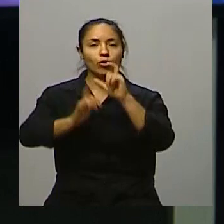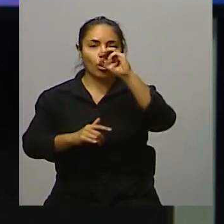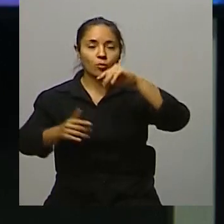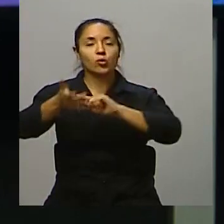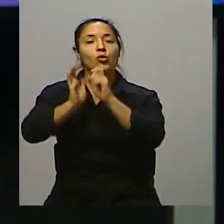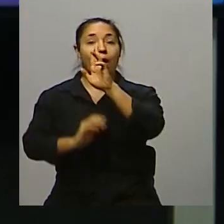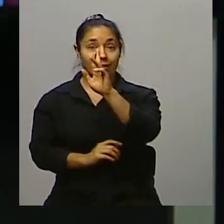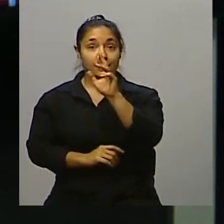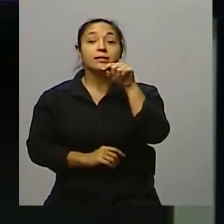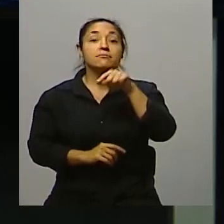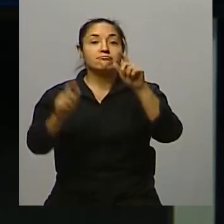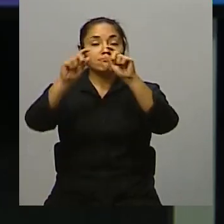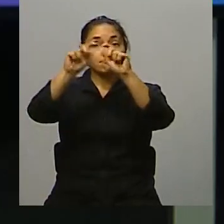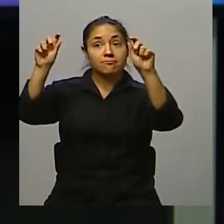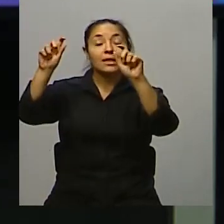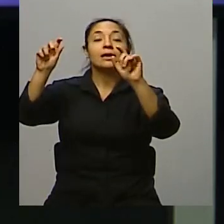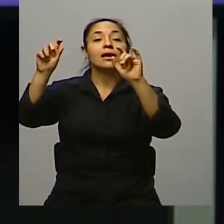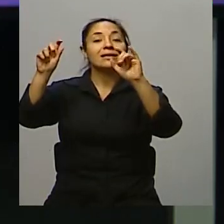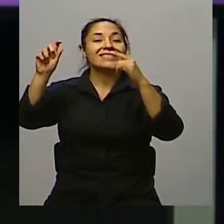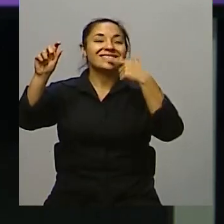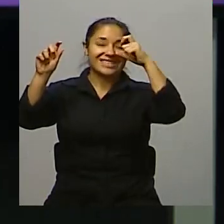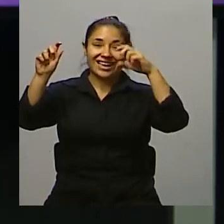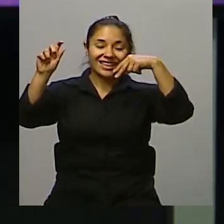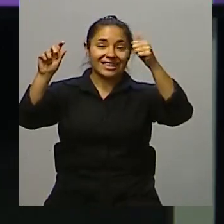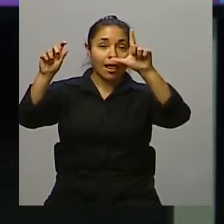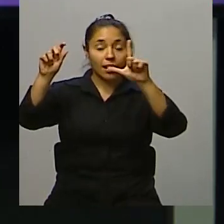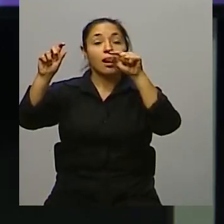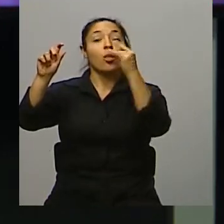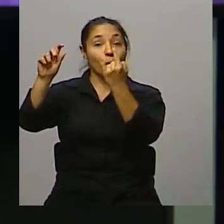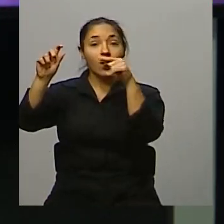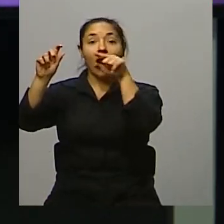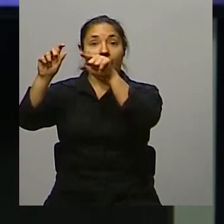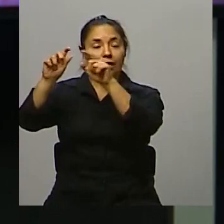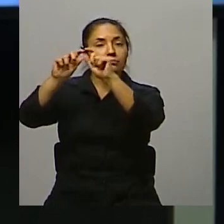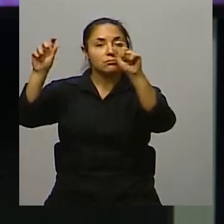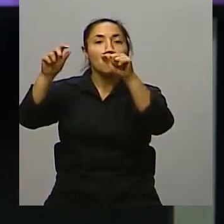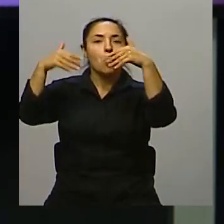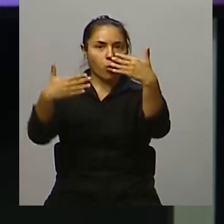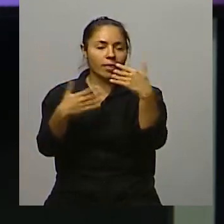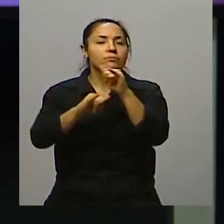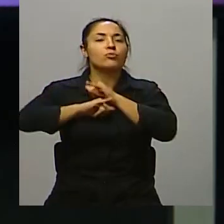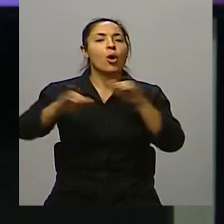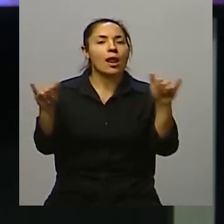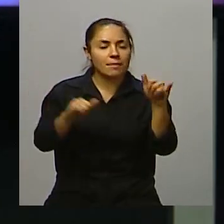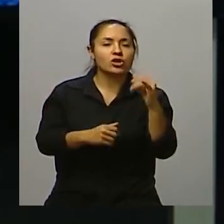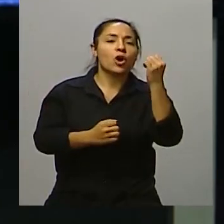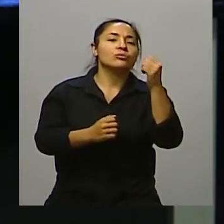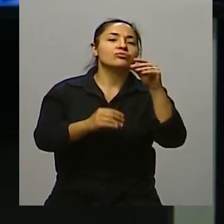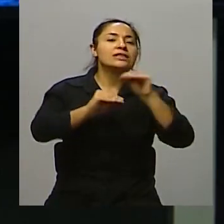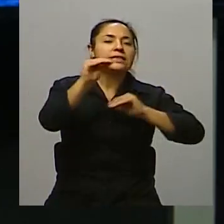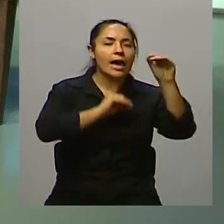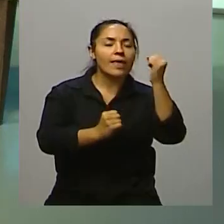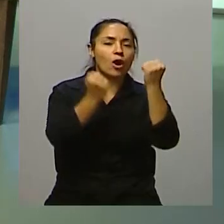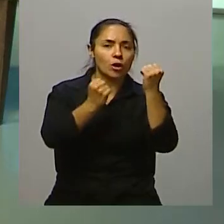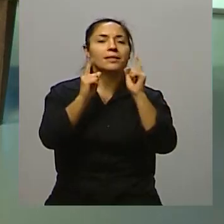www.unidiversidad.com.ar, se van a la pestaña de Señal U, se van a encontrar con la programación y con Chat Económico por si quieren volver a ver este programa. Estamos con Alejandro